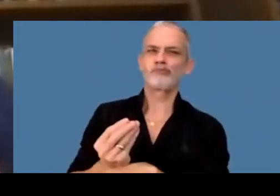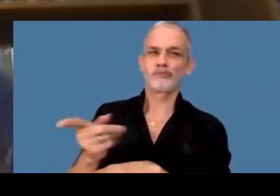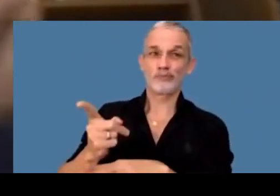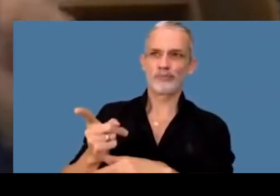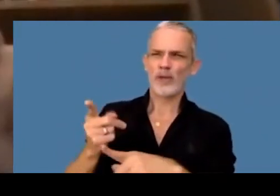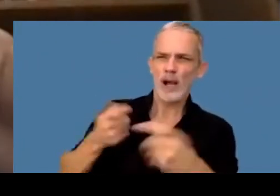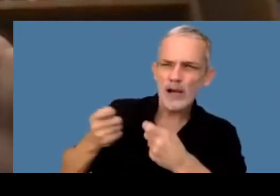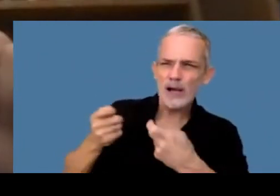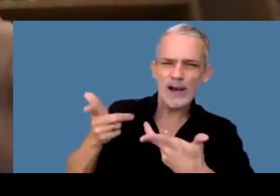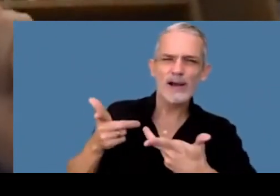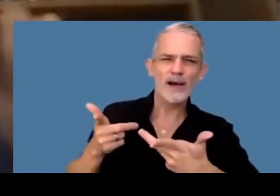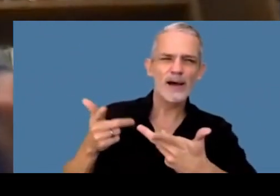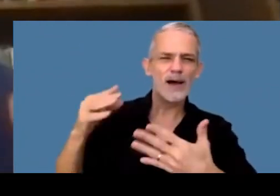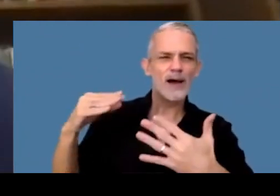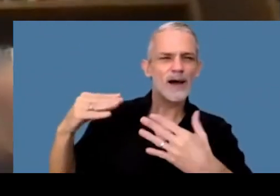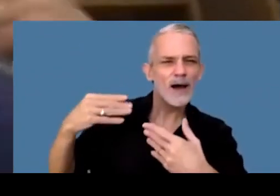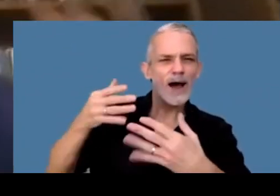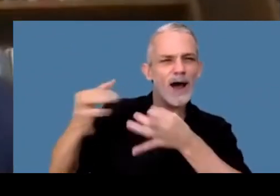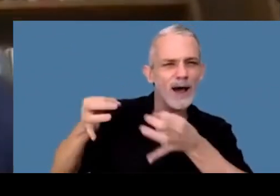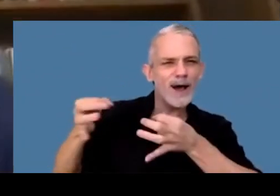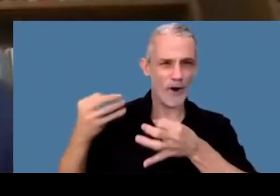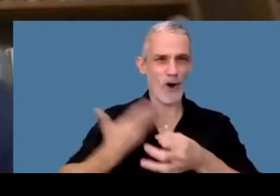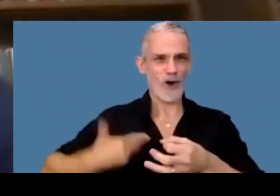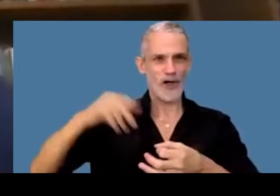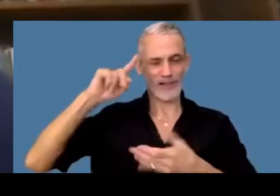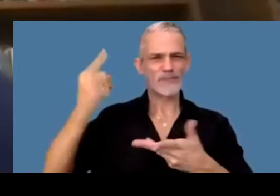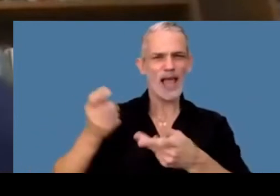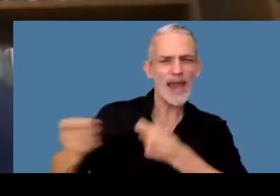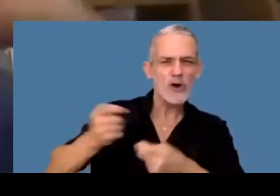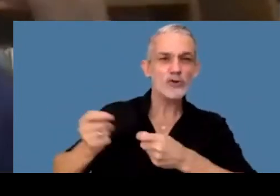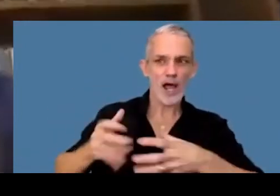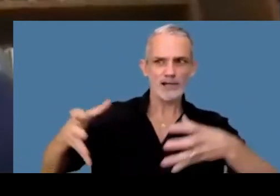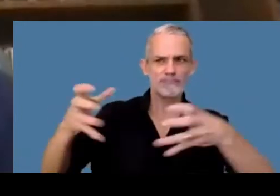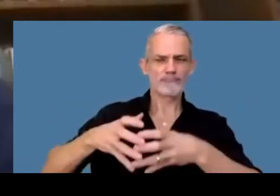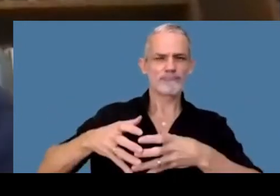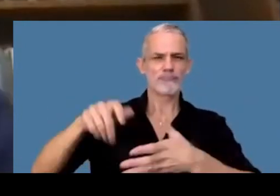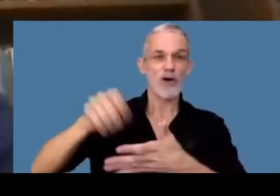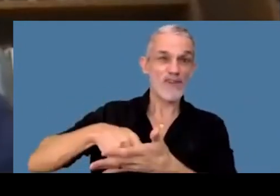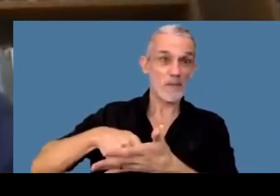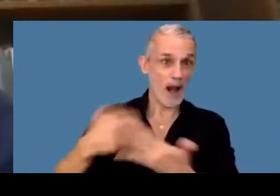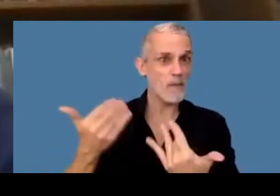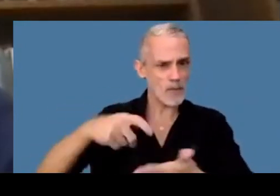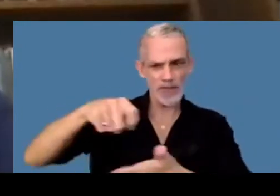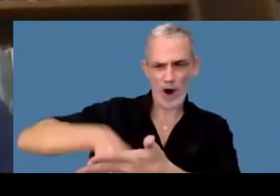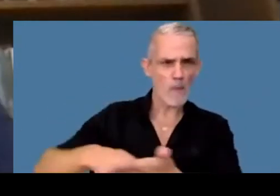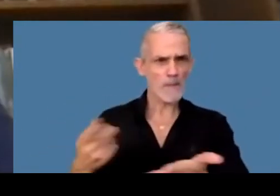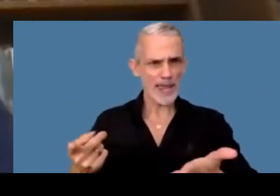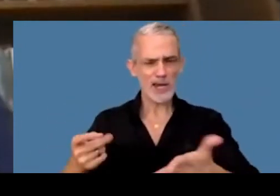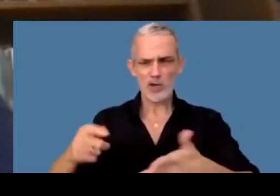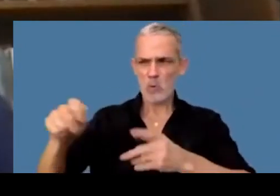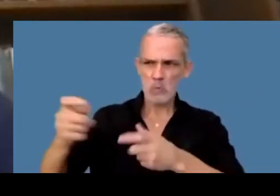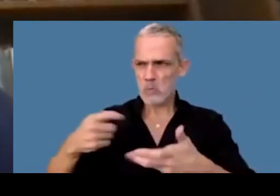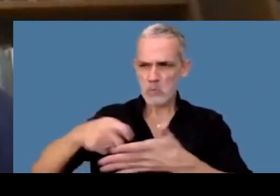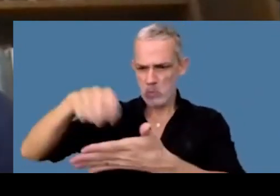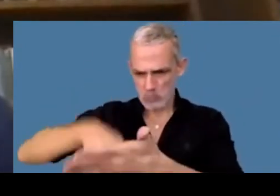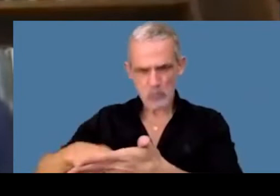colectiva, en términos generales, va a poder negociar convenios colectivos, va a poder firmar convenios colectivos, va a